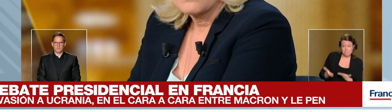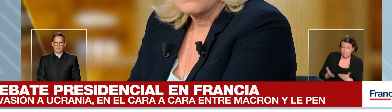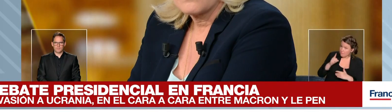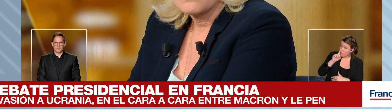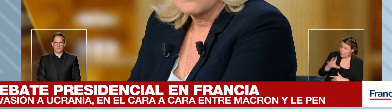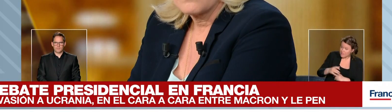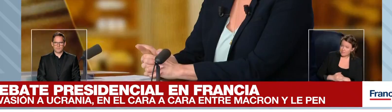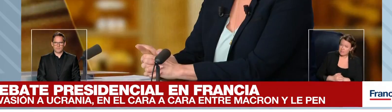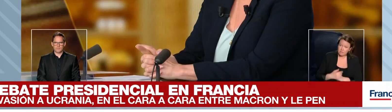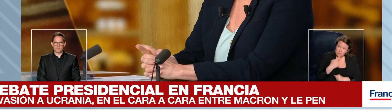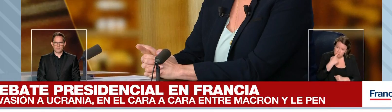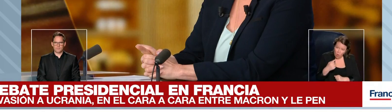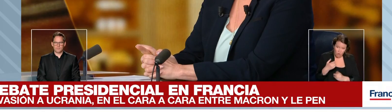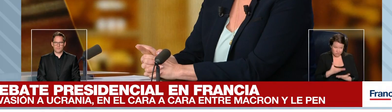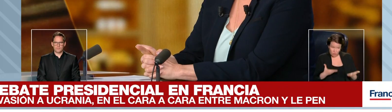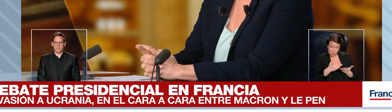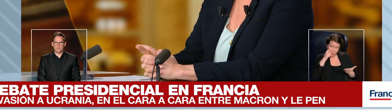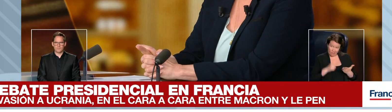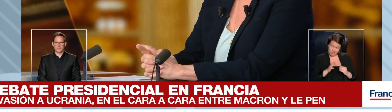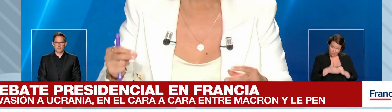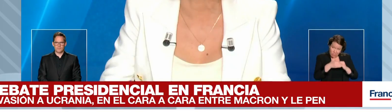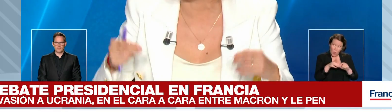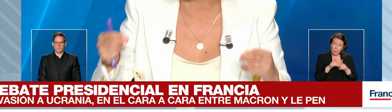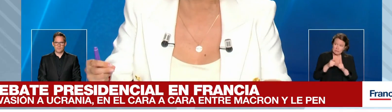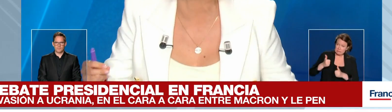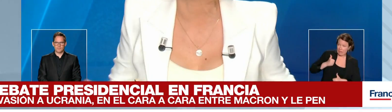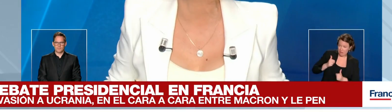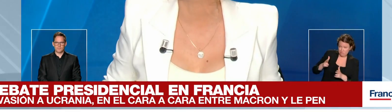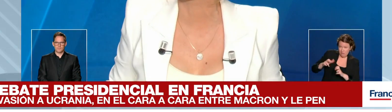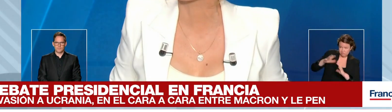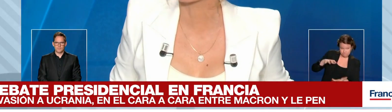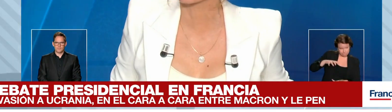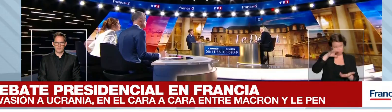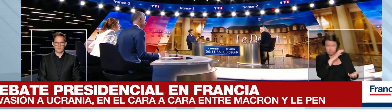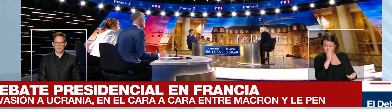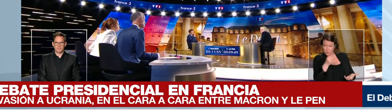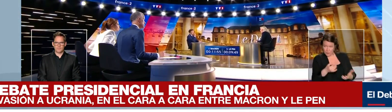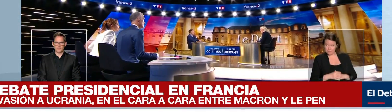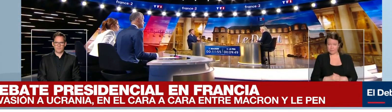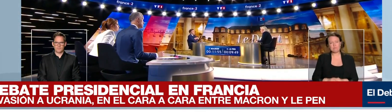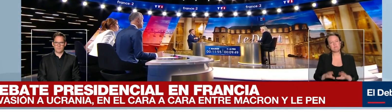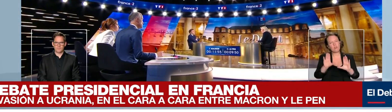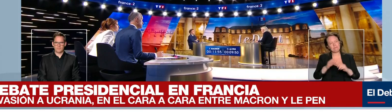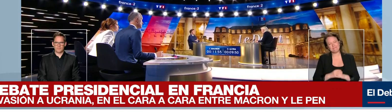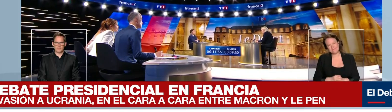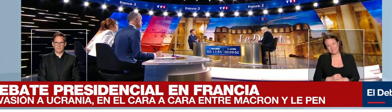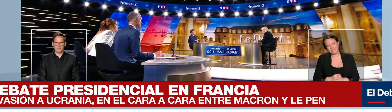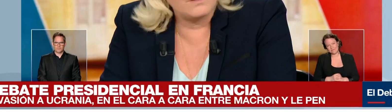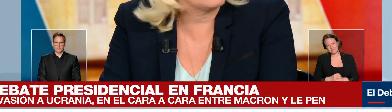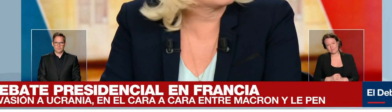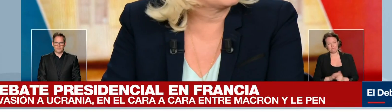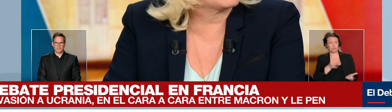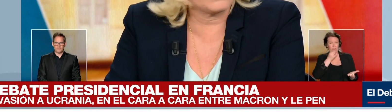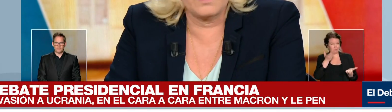pregunta para usted, señora Marine Le Pen. ¿Hay que ayudar más a Ucrania y entregarle armas? ¿Hay que ir más lejos?